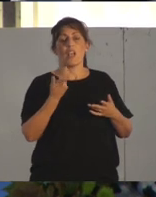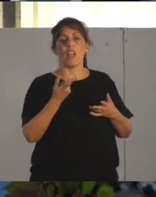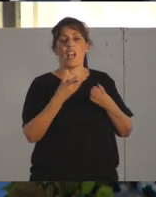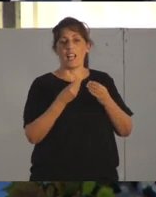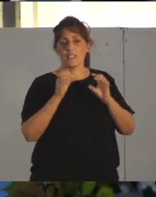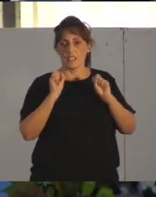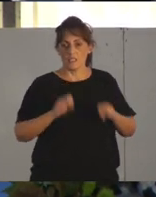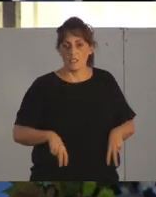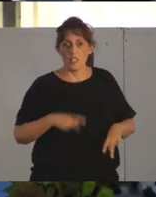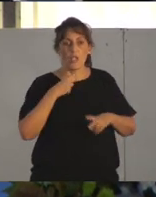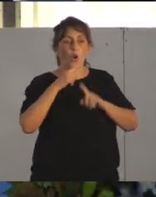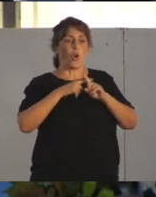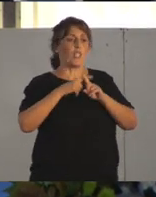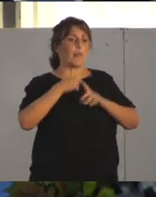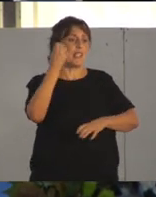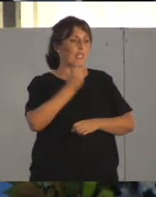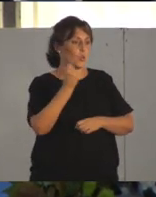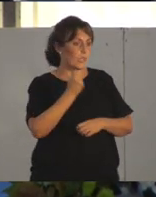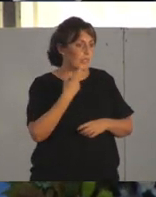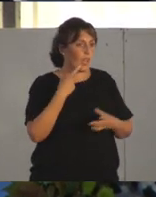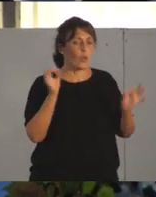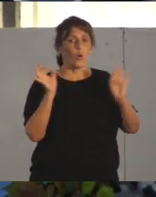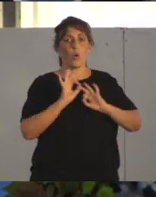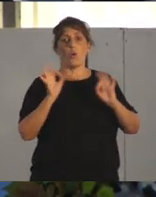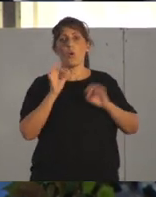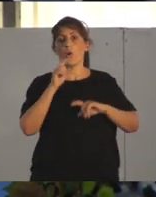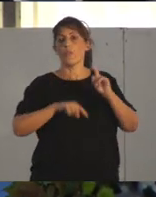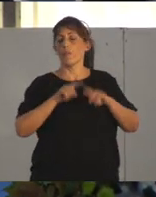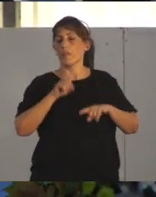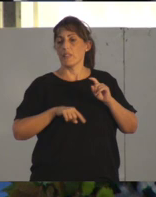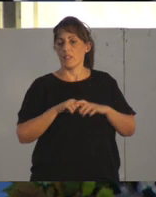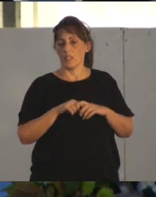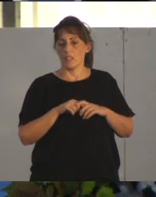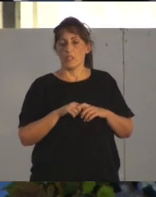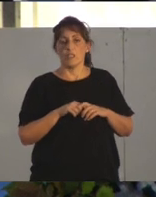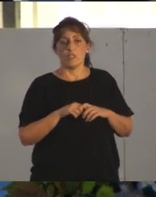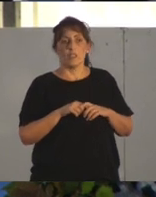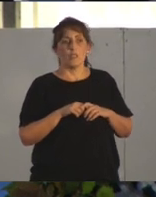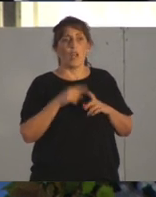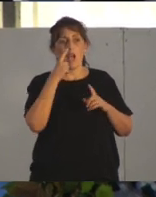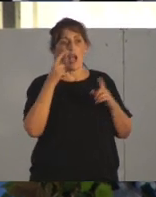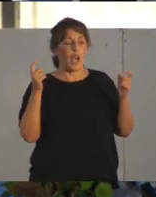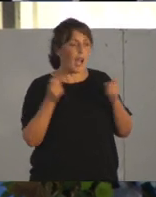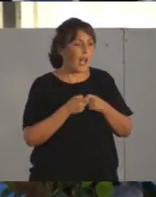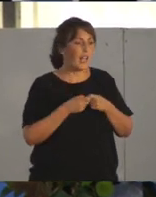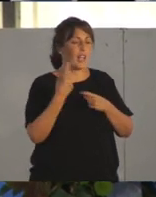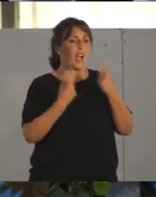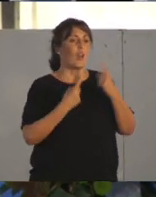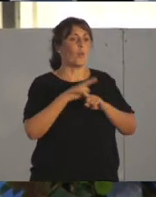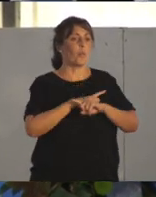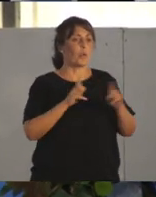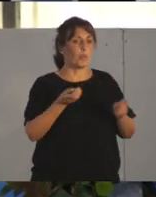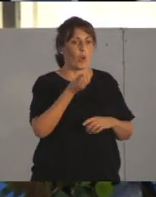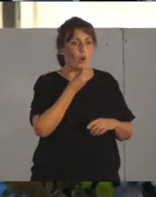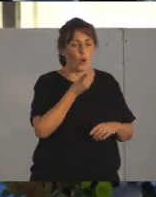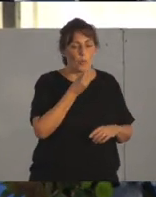un nivel de texturizado, aparecerá el número con el texturizado. Aparecerán las alergias, intolerancias, cómo se le debe administrar